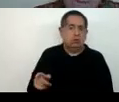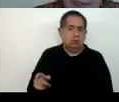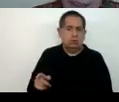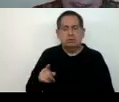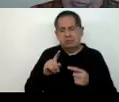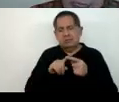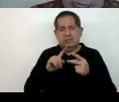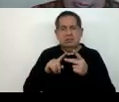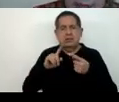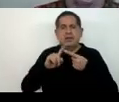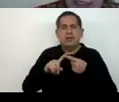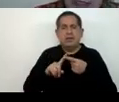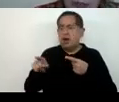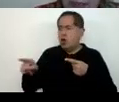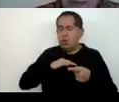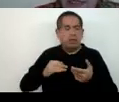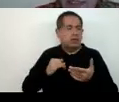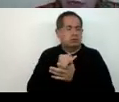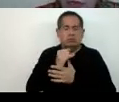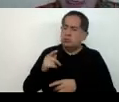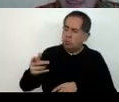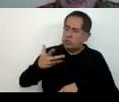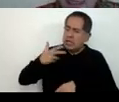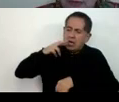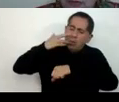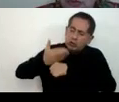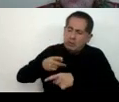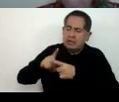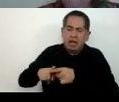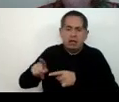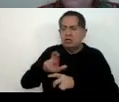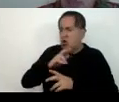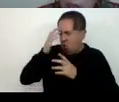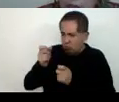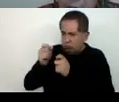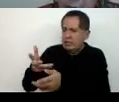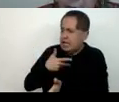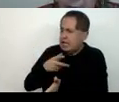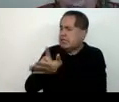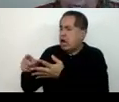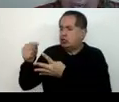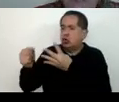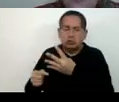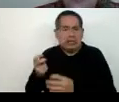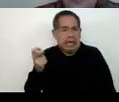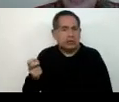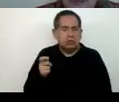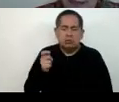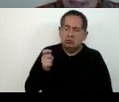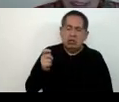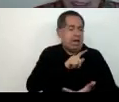la capacidad legal de ser titular de derechos y de ser reconocido como persona jurídica ante la